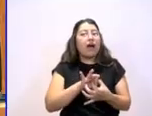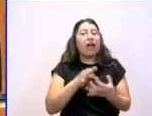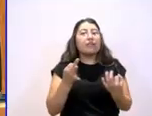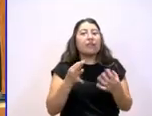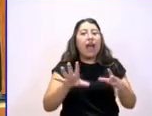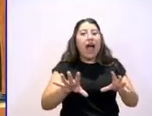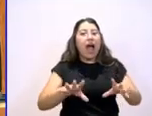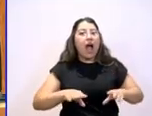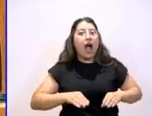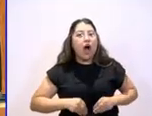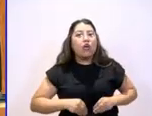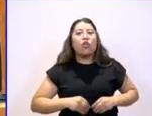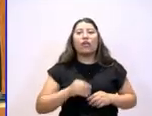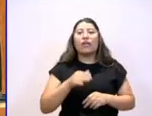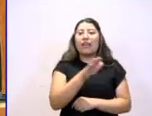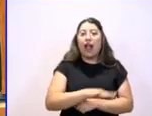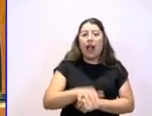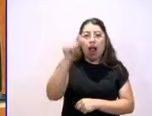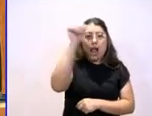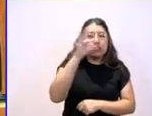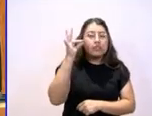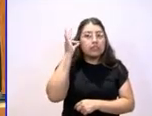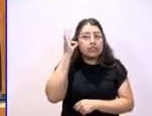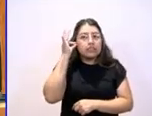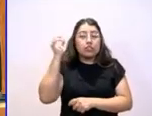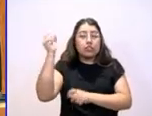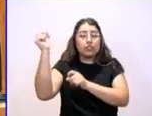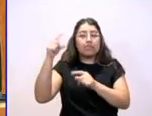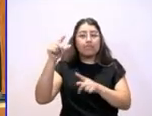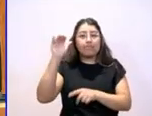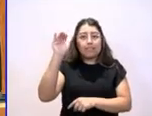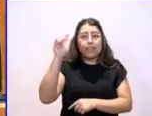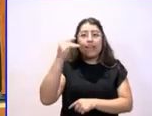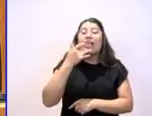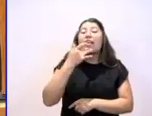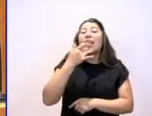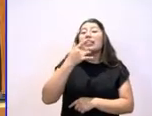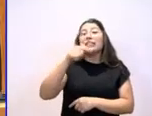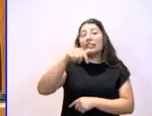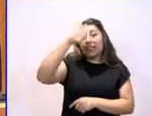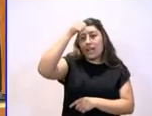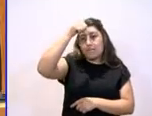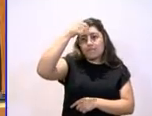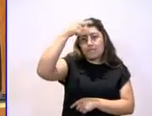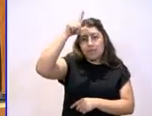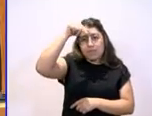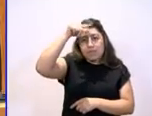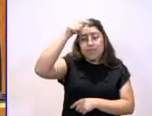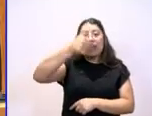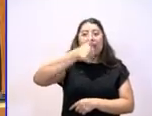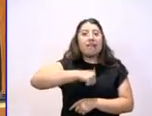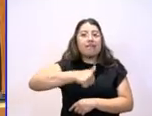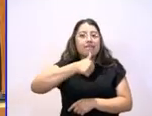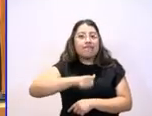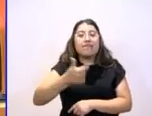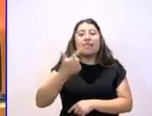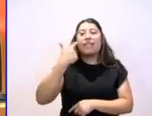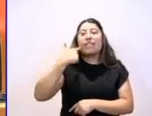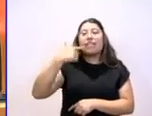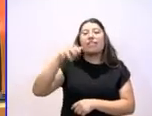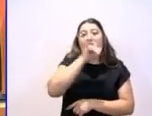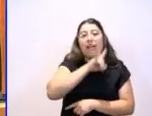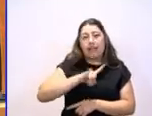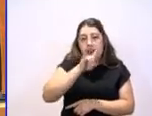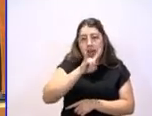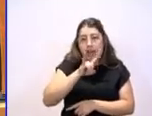de esos niños y niñas migrantes que se encuentran en Canarias, en Ceuta y en Melilla, y donde las comunidades del Partido Popular, es